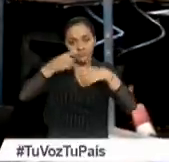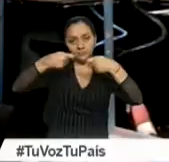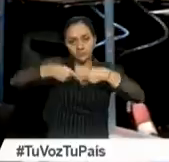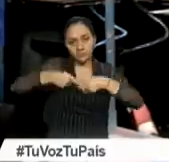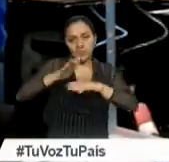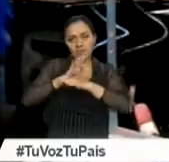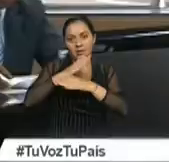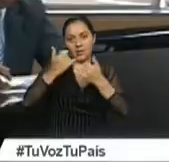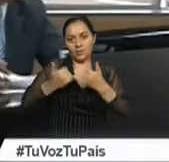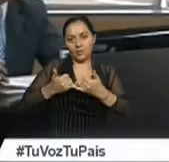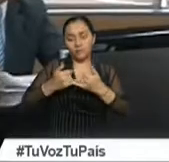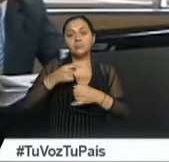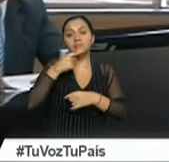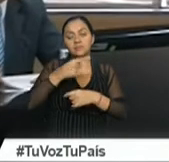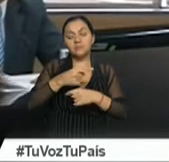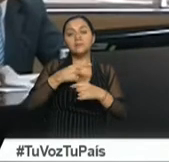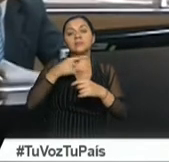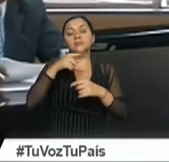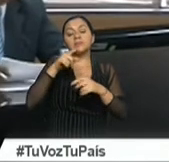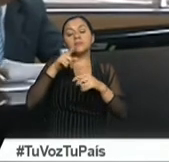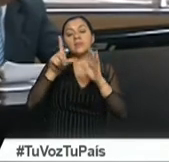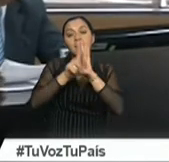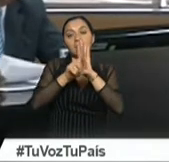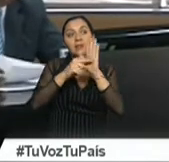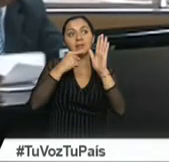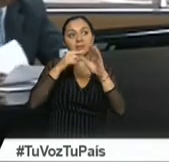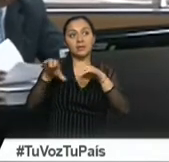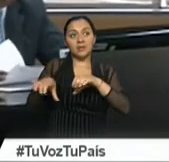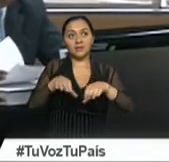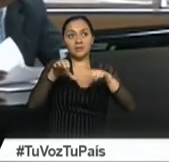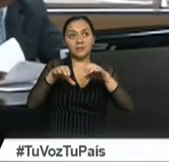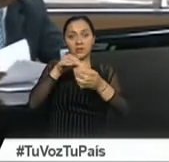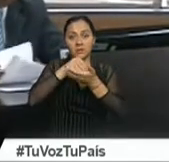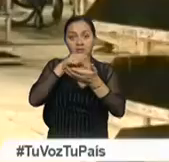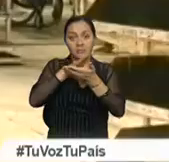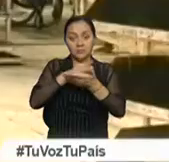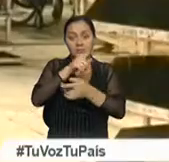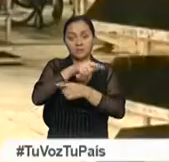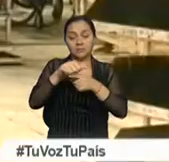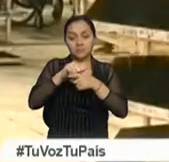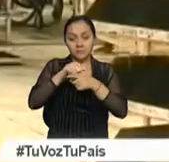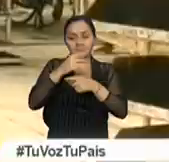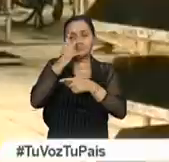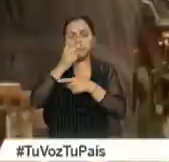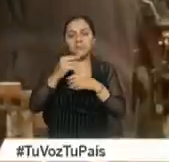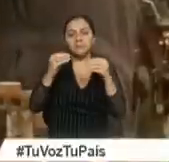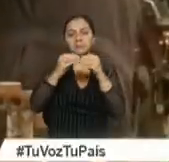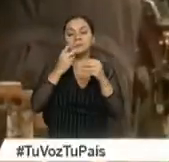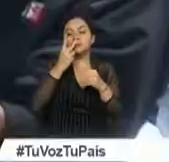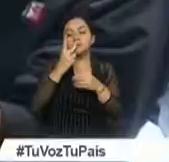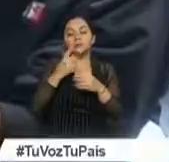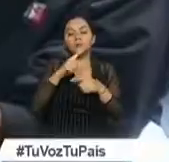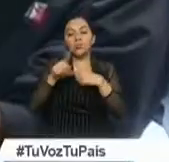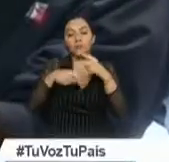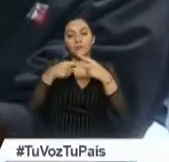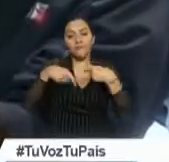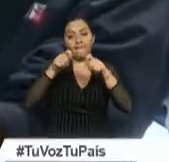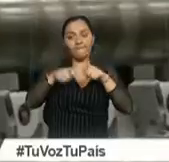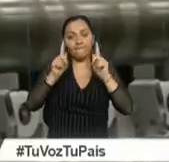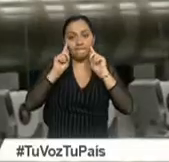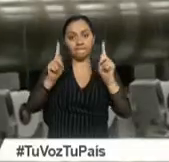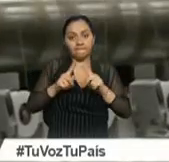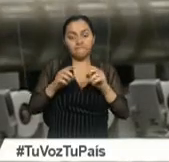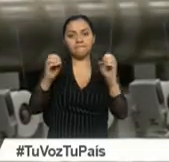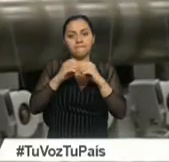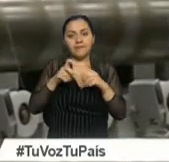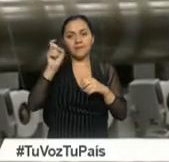unificado vigente. Según el cuerpo legal, las actividades que desarrollen los pasantes serán únicamente las convenidas en el contrato y